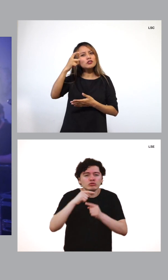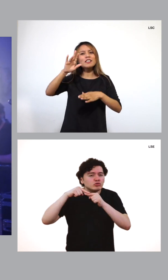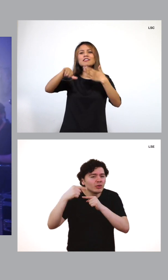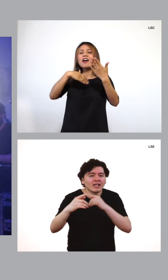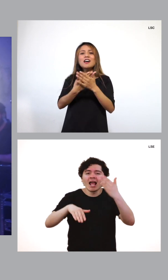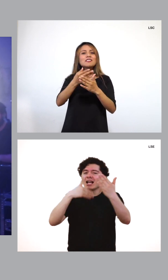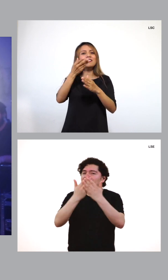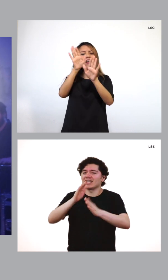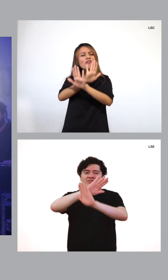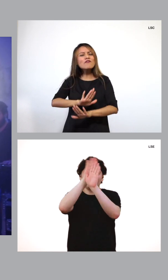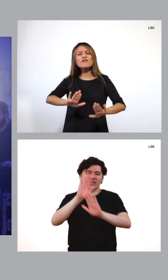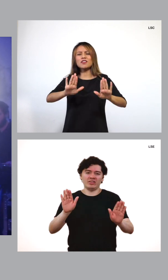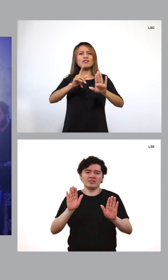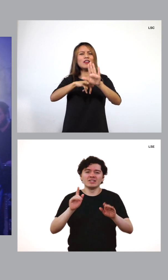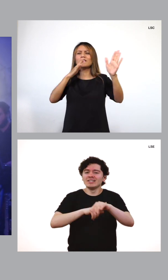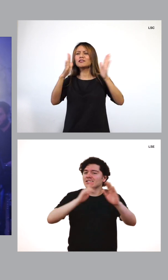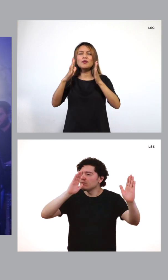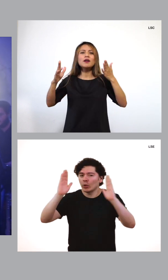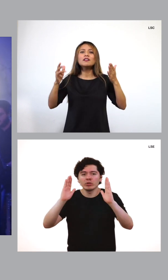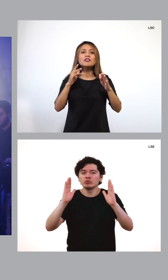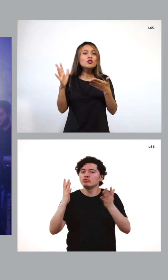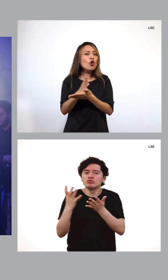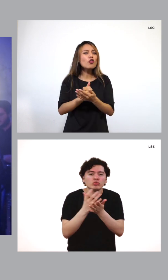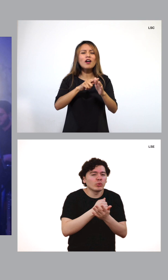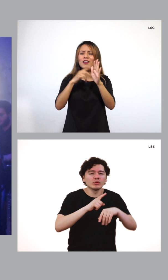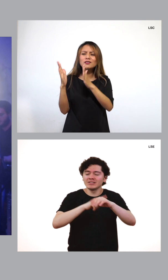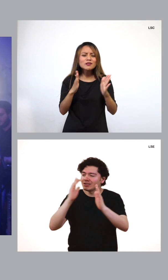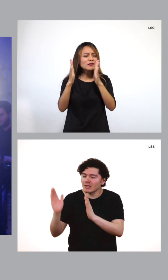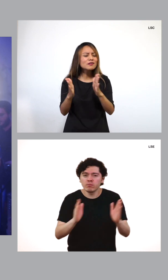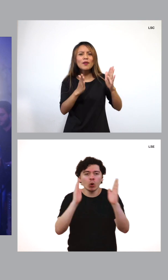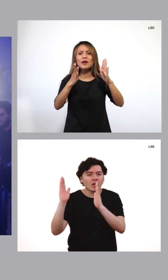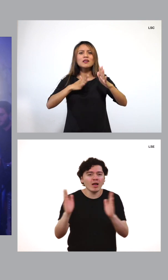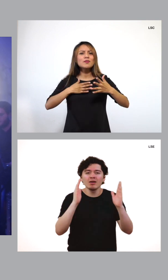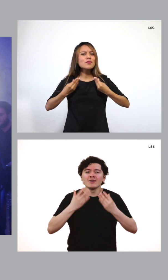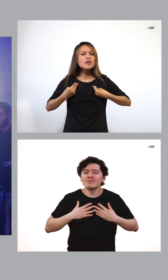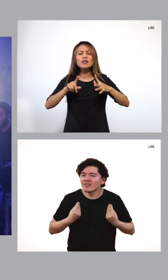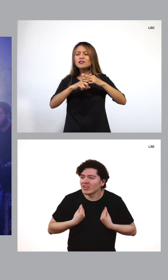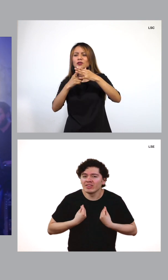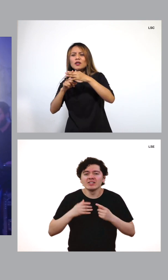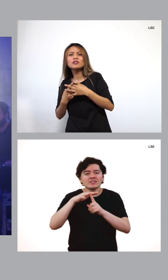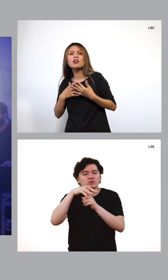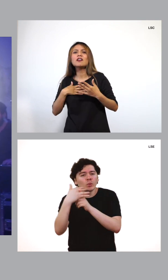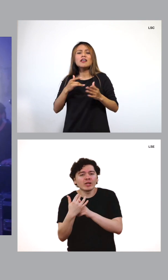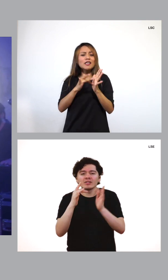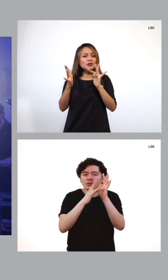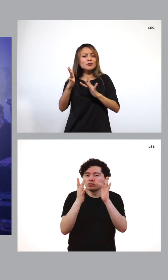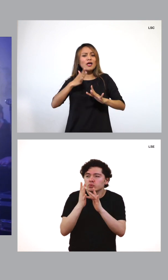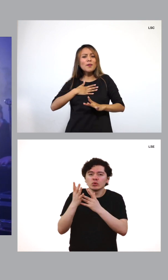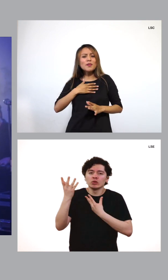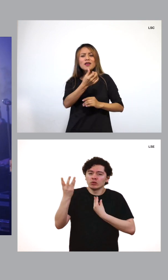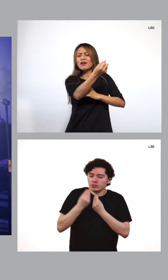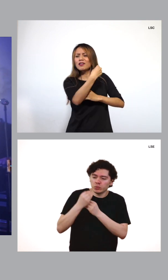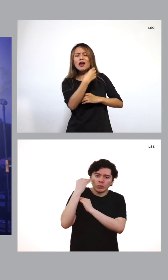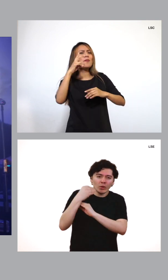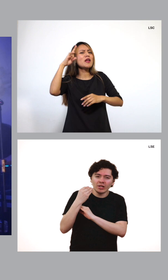el fin de los tiempos. En cada etapa, en cada circunstancia, Él ya nunca más me va a abandonar. Jesús nunca girará su espalda a